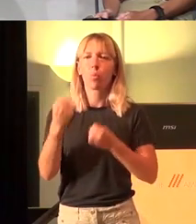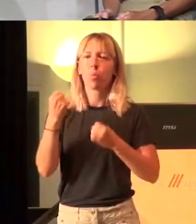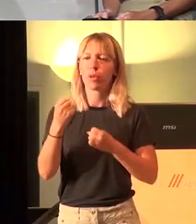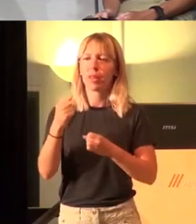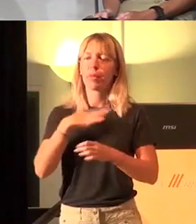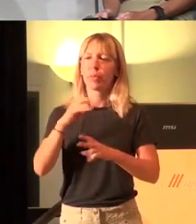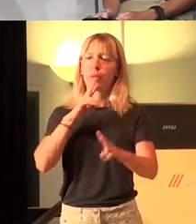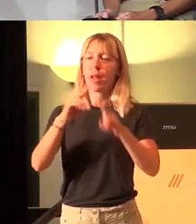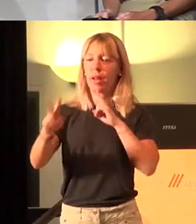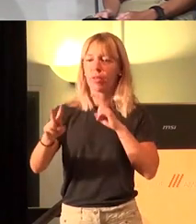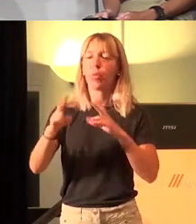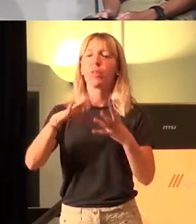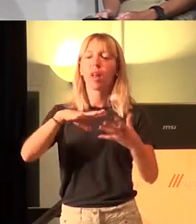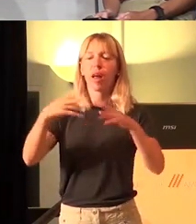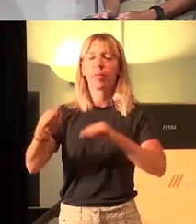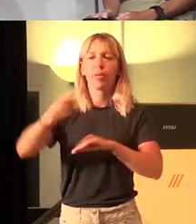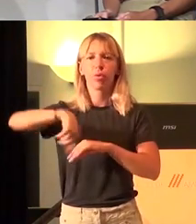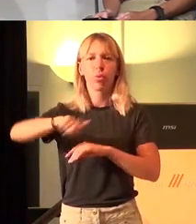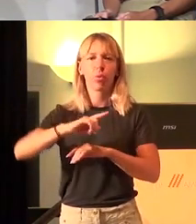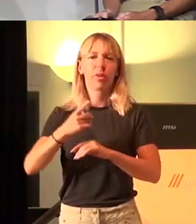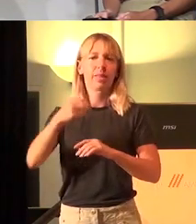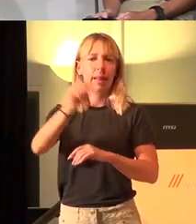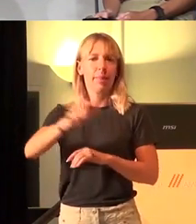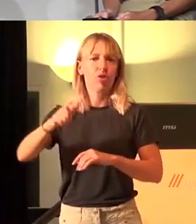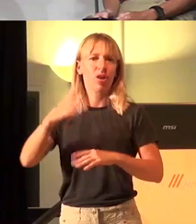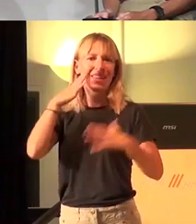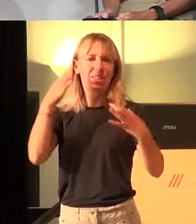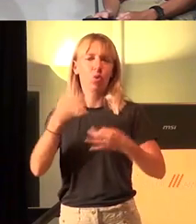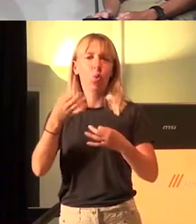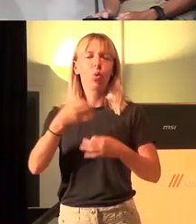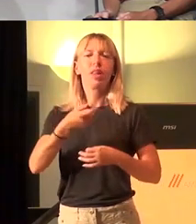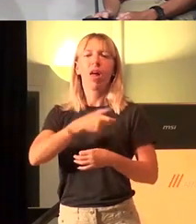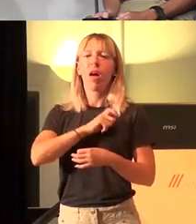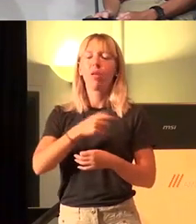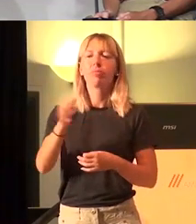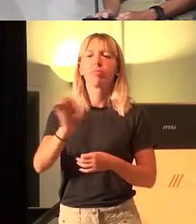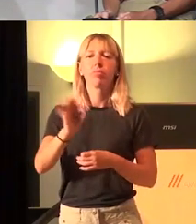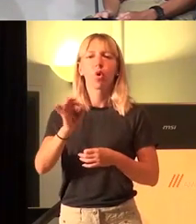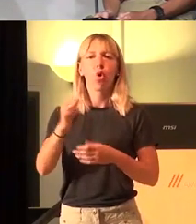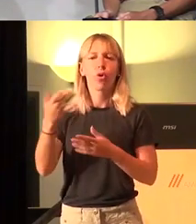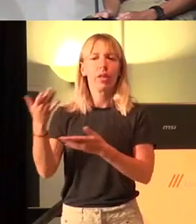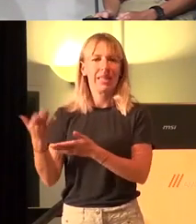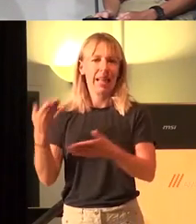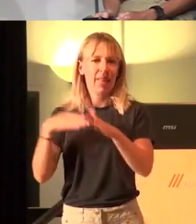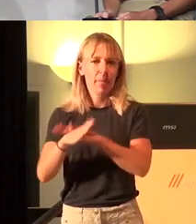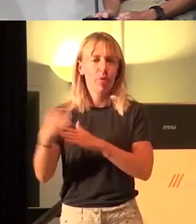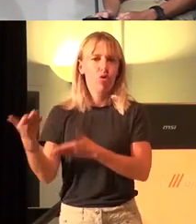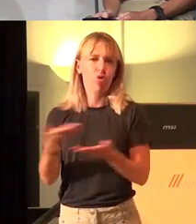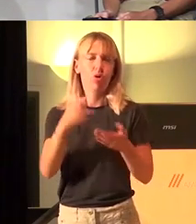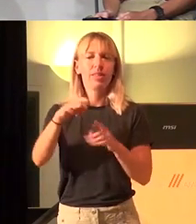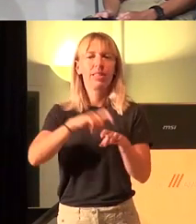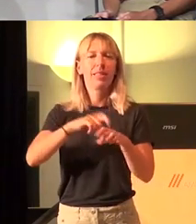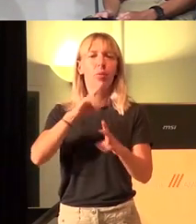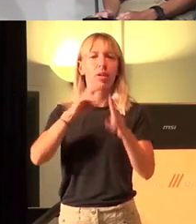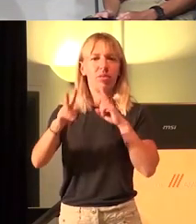posibilidad de respuesta y la capacitación de nuestro personal de seguridad, de recepción y demás ante este tipo de respuestas. Con